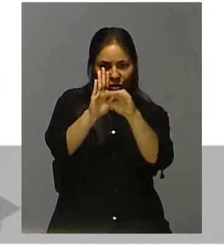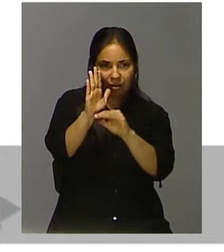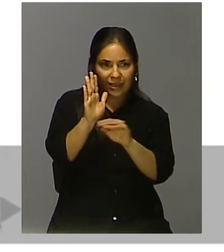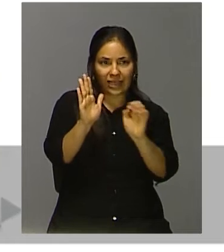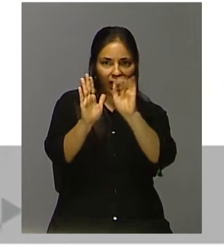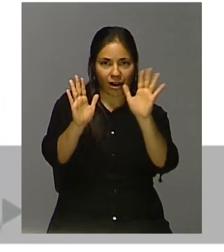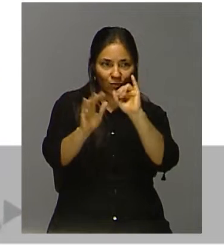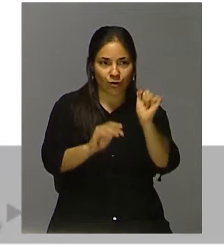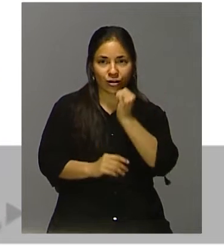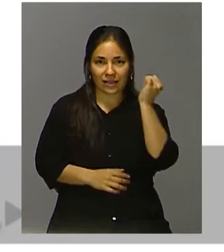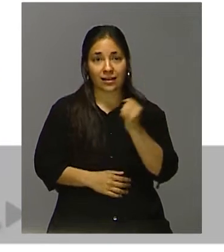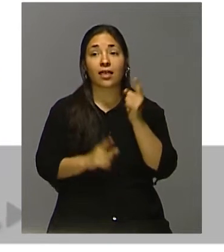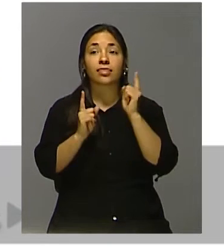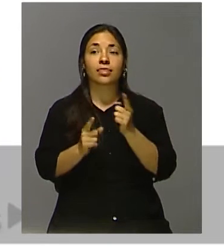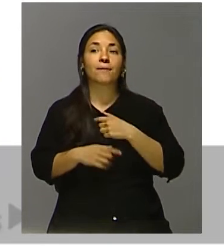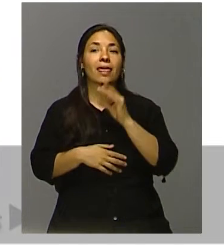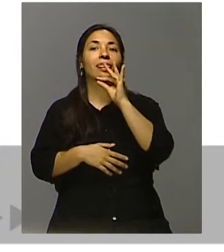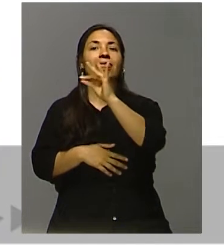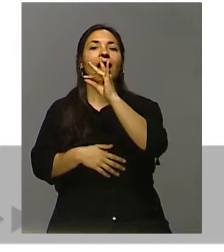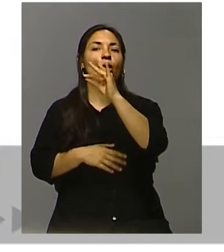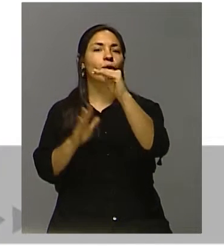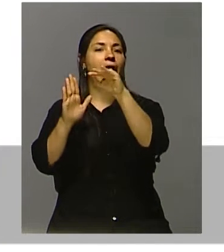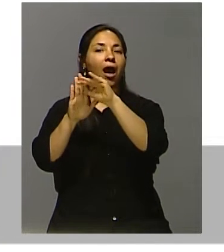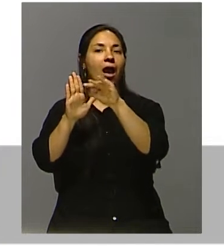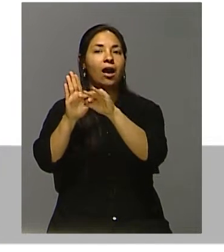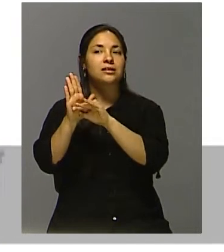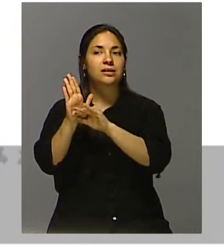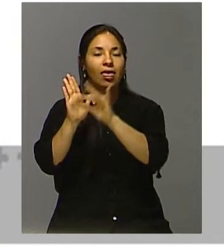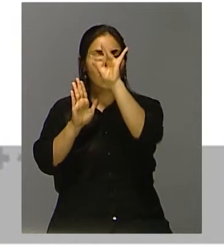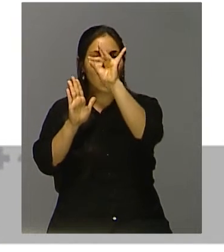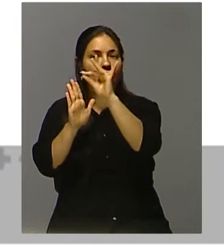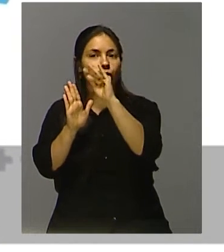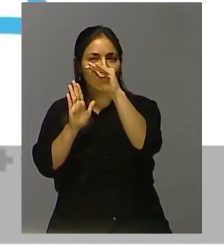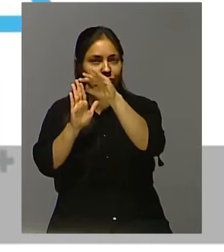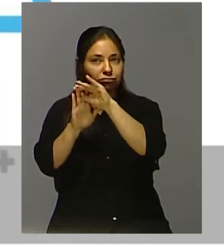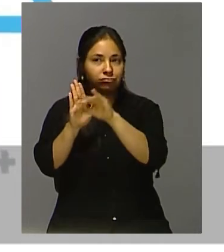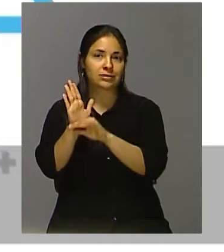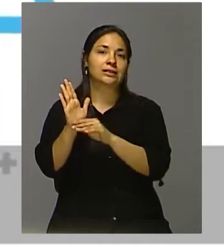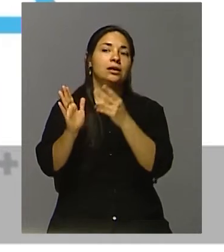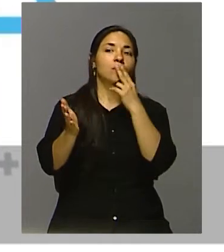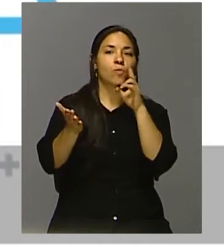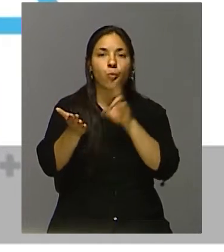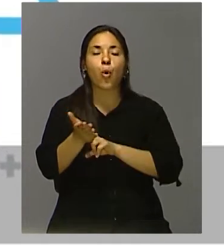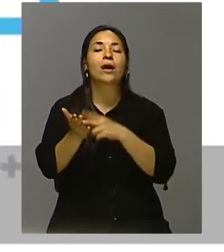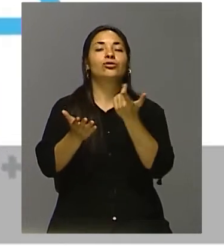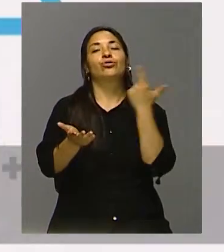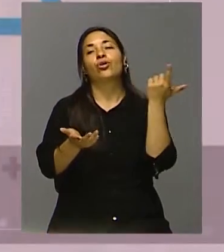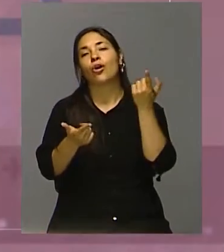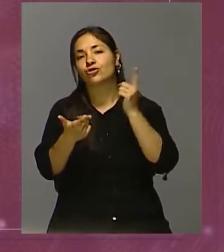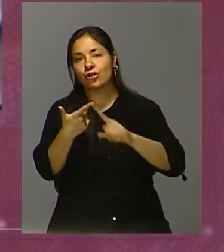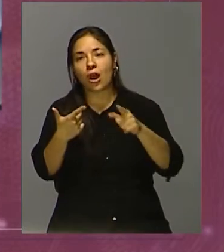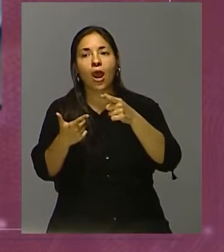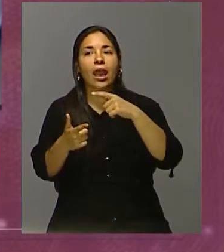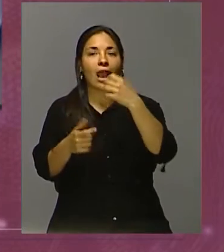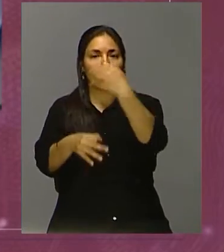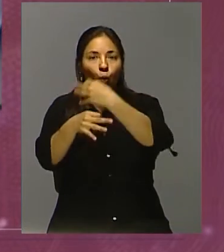es enumerar todo lo que debes. Todo lo que debes, desde las expensas, las cuotas del colegio, los